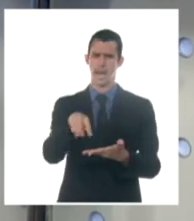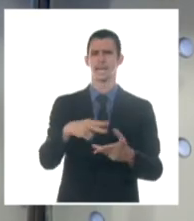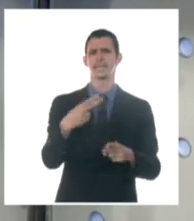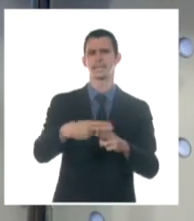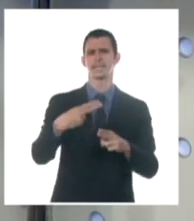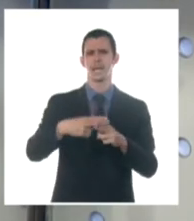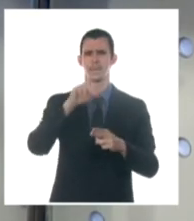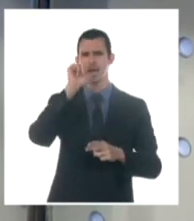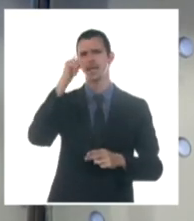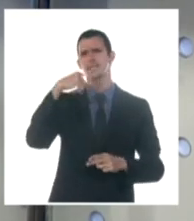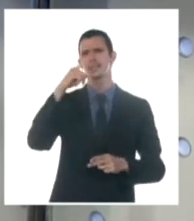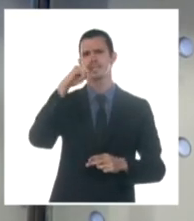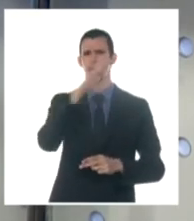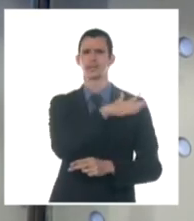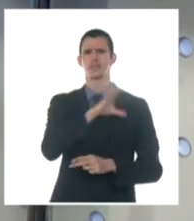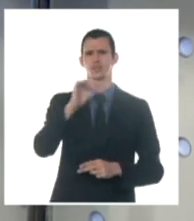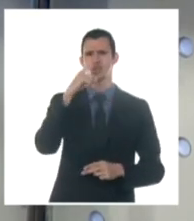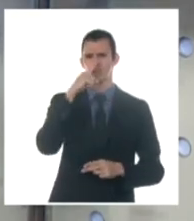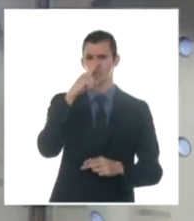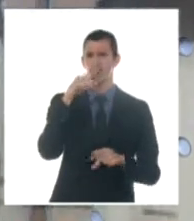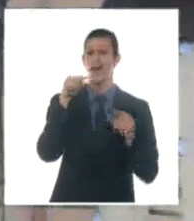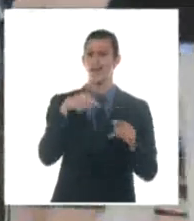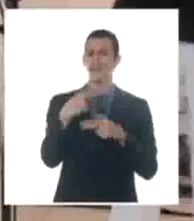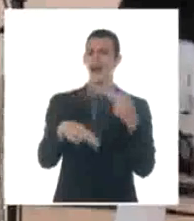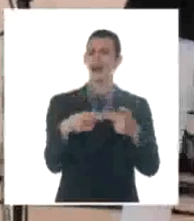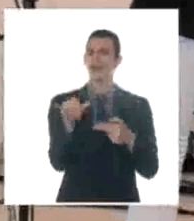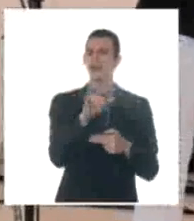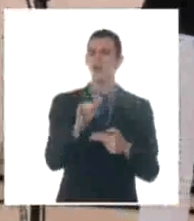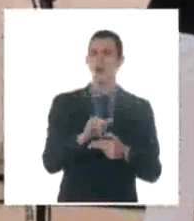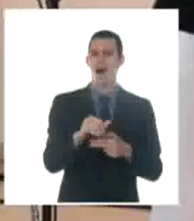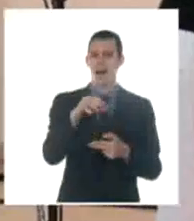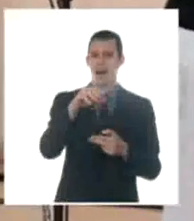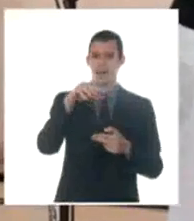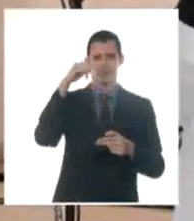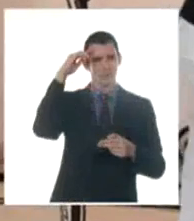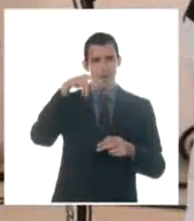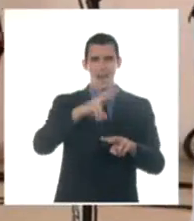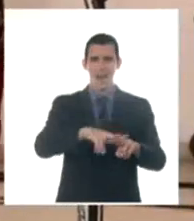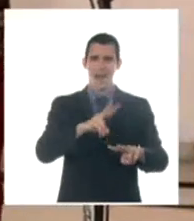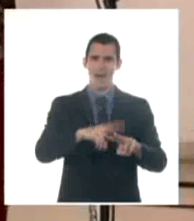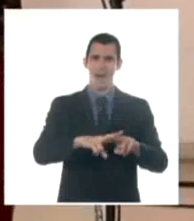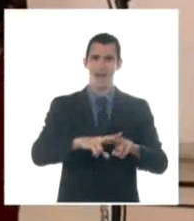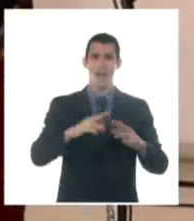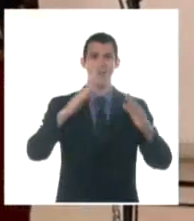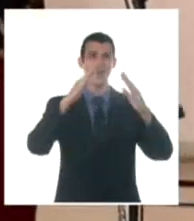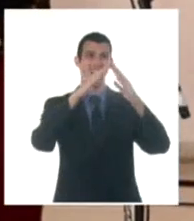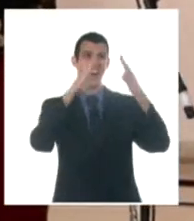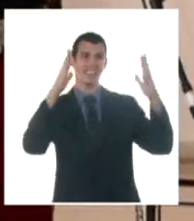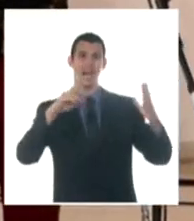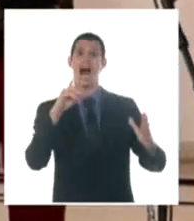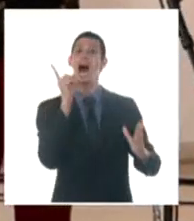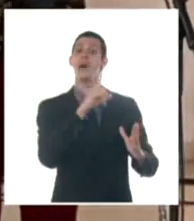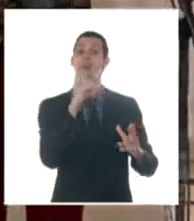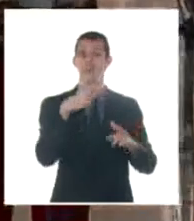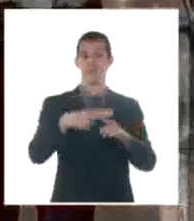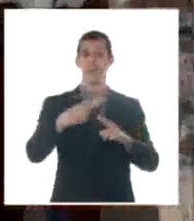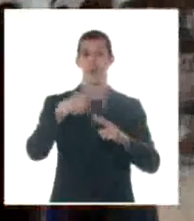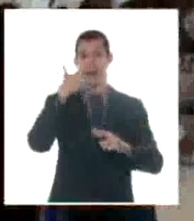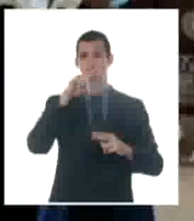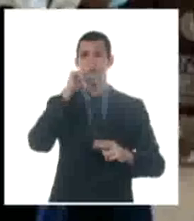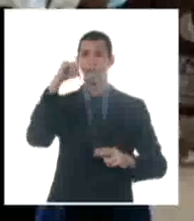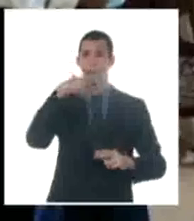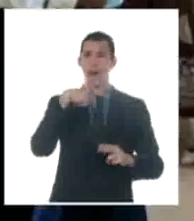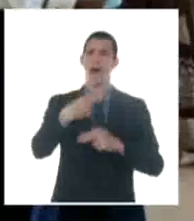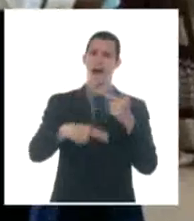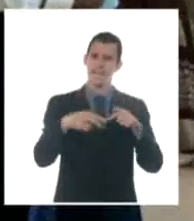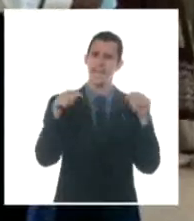habanero con actividades en la Casa del Alba Cultural. La jornada de este viernes inició con un taller de baile de danzón al estilo mexicano